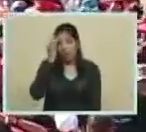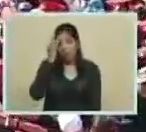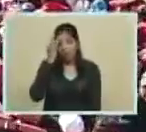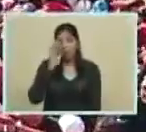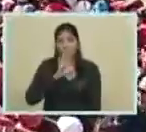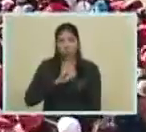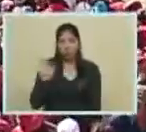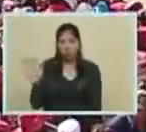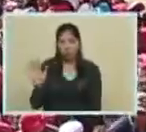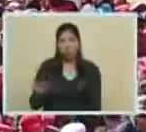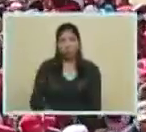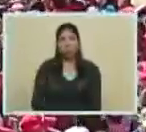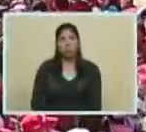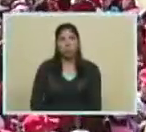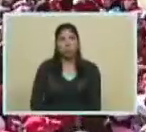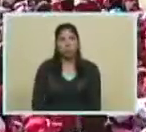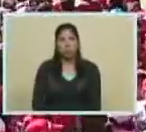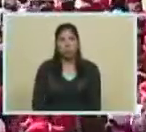permitió